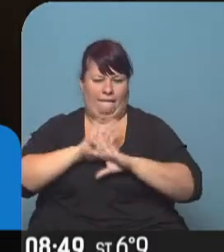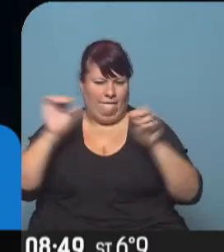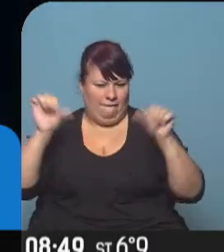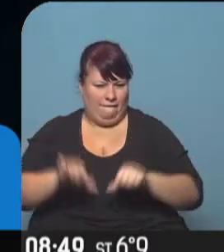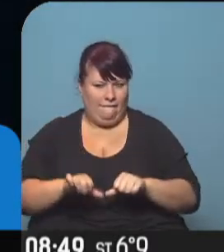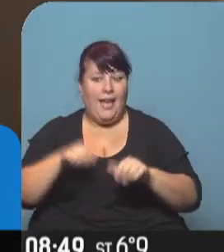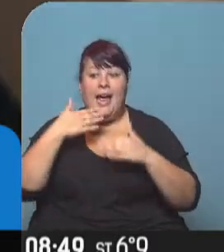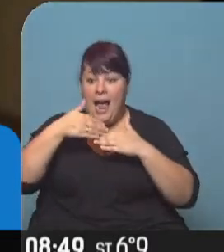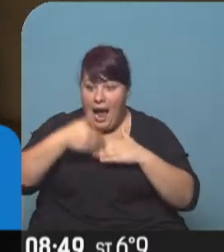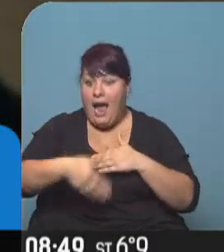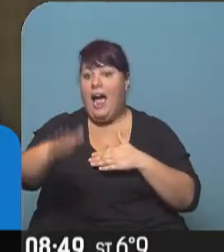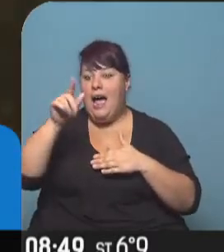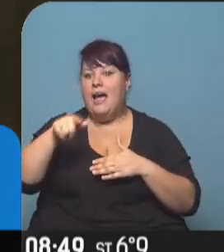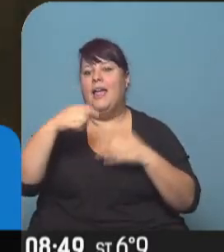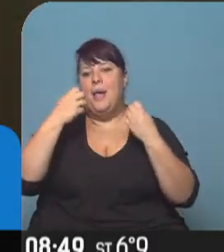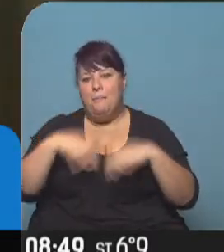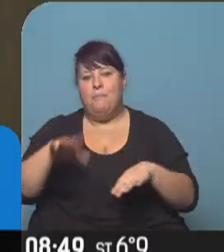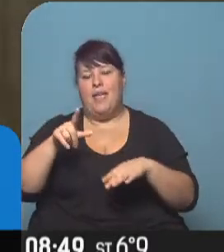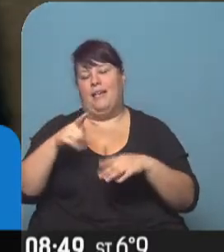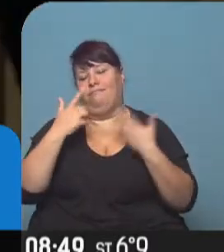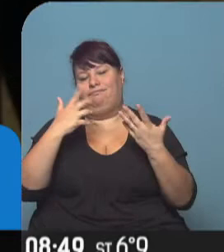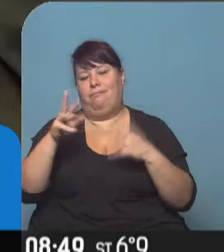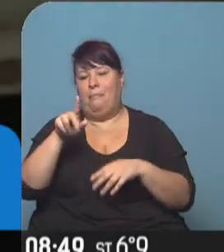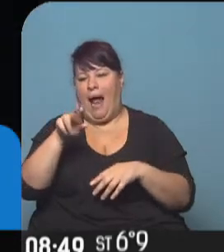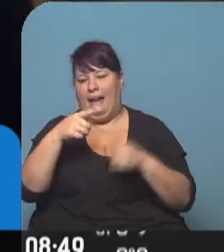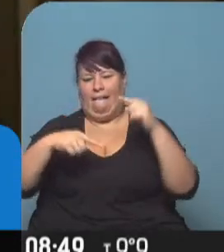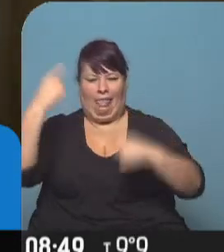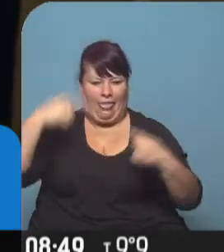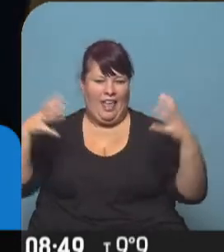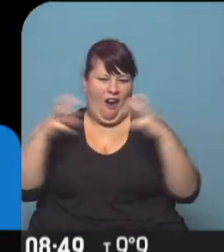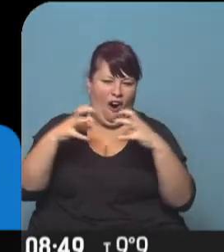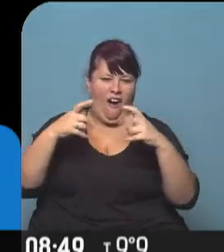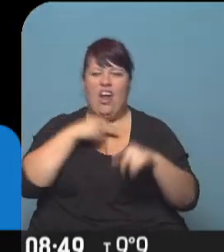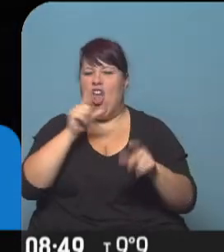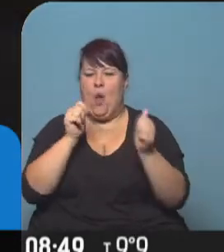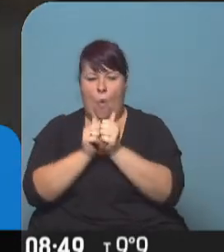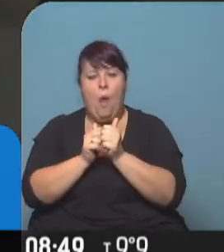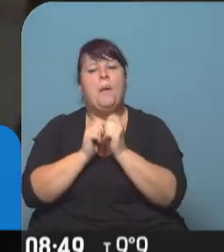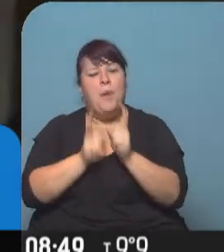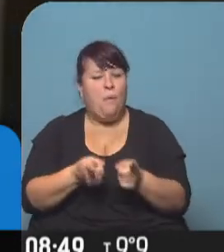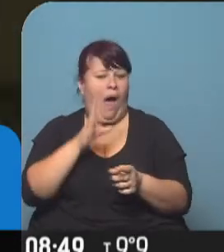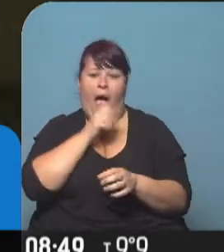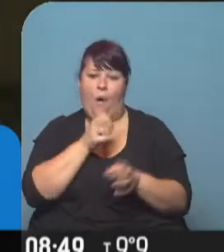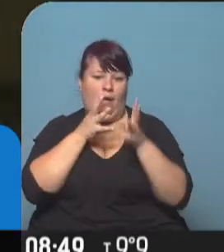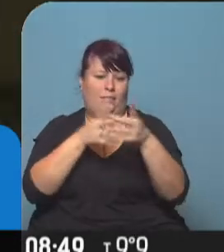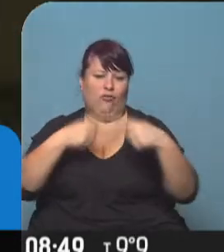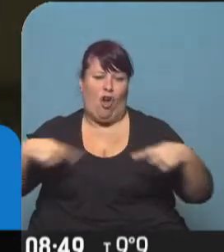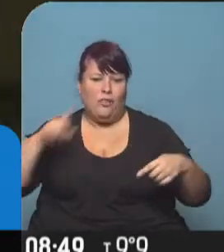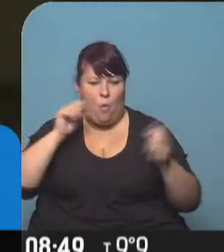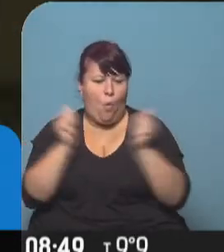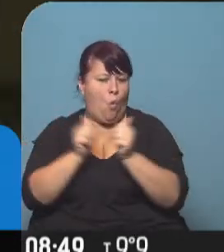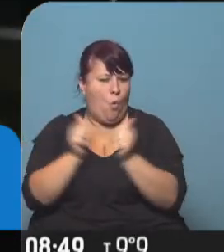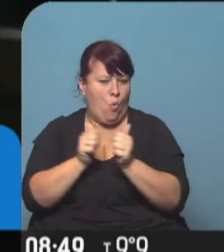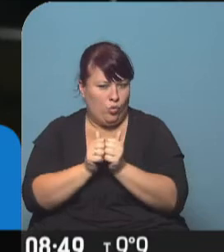Y a partir de ahí vamos a tener la clásica pareja-despareja. Se odian, no quieren estar juntos, pero van a tener que enfrentar un montón de peligros